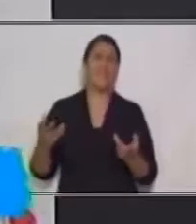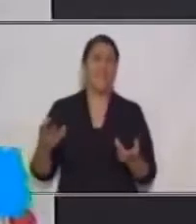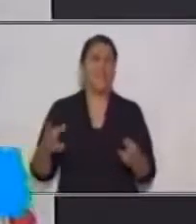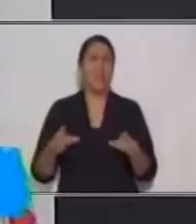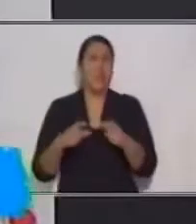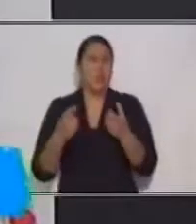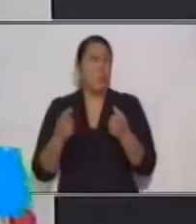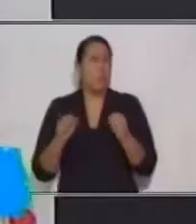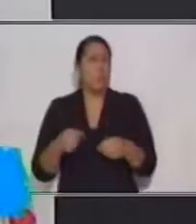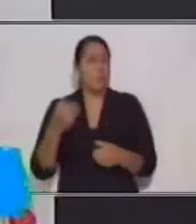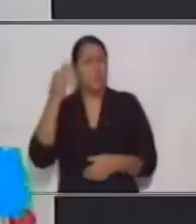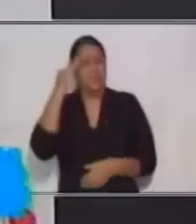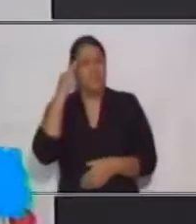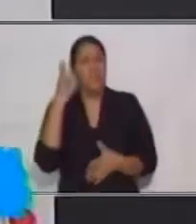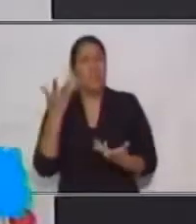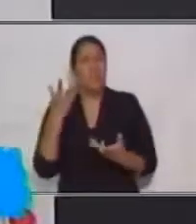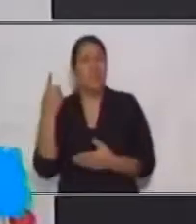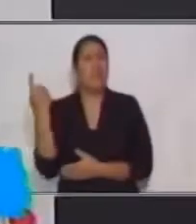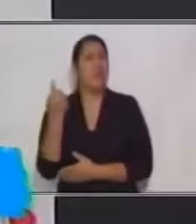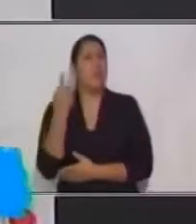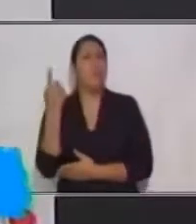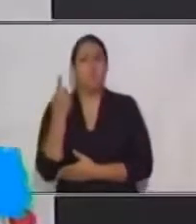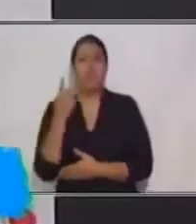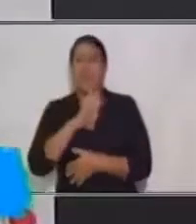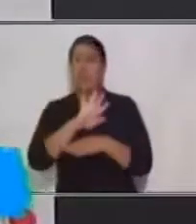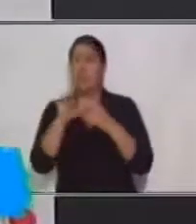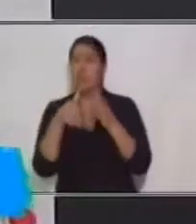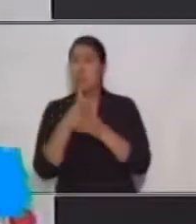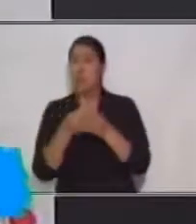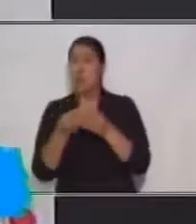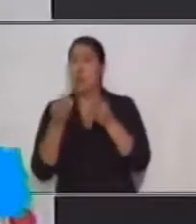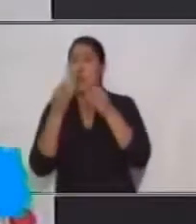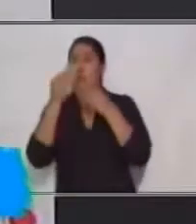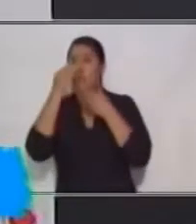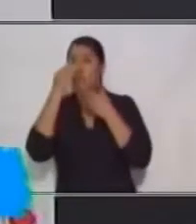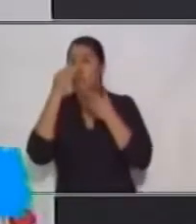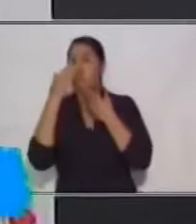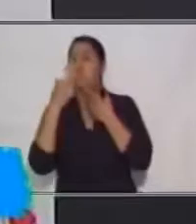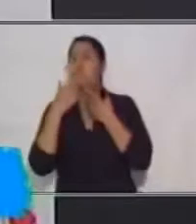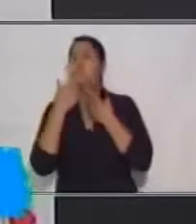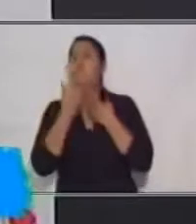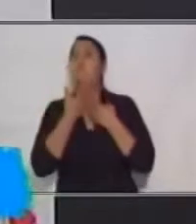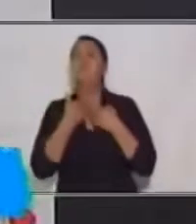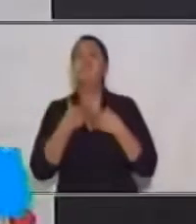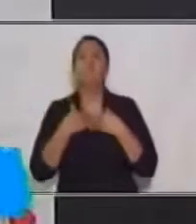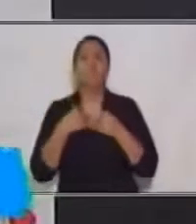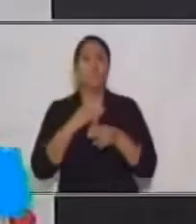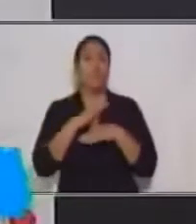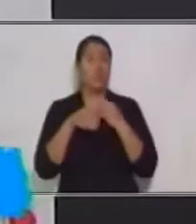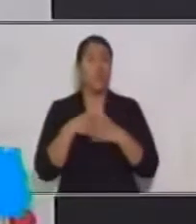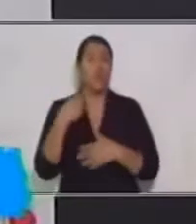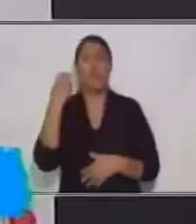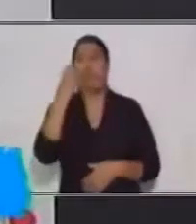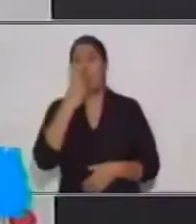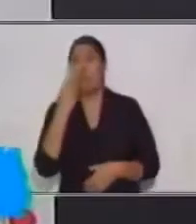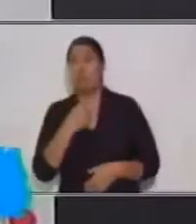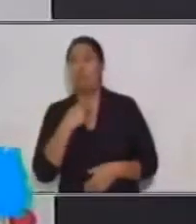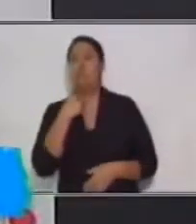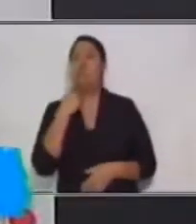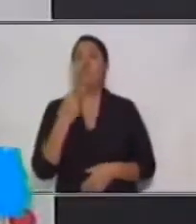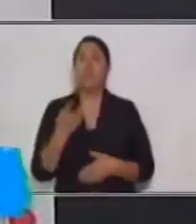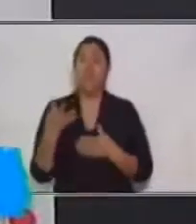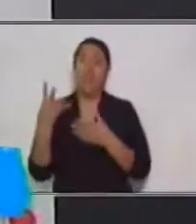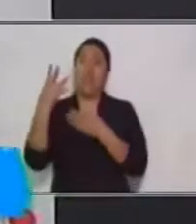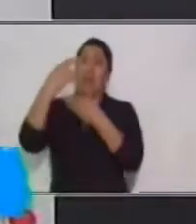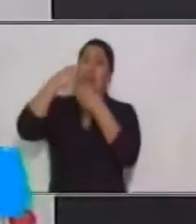muy importante todo este aparato respiratorio, toda la forma entonces fonética articulatoria y por supuesto todo lo que es dentro